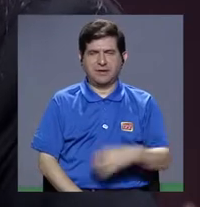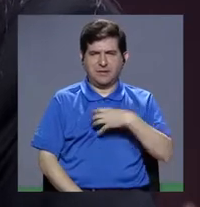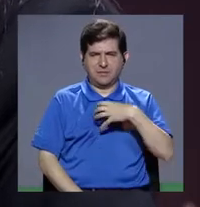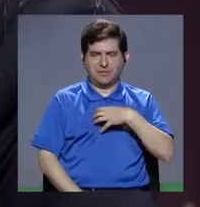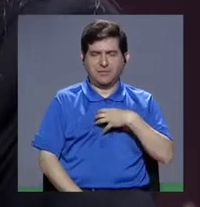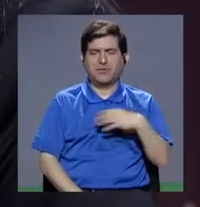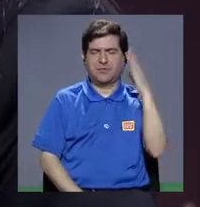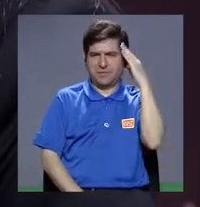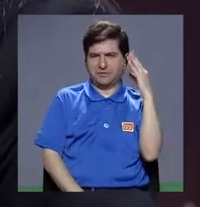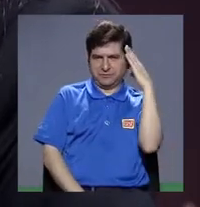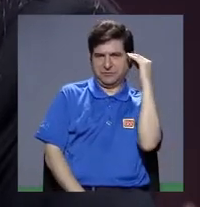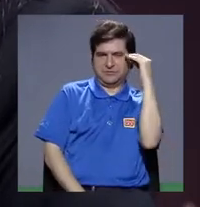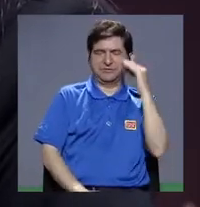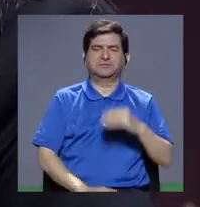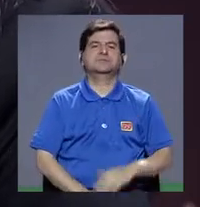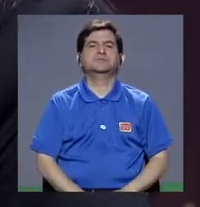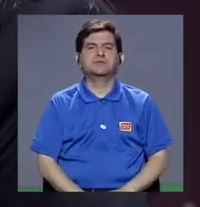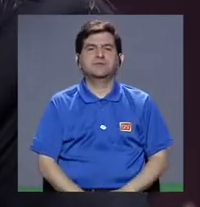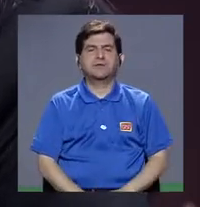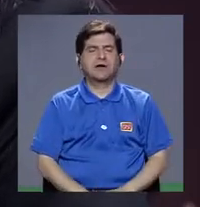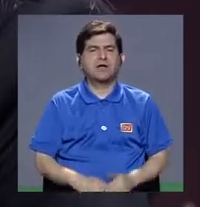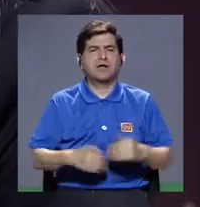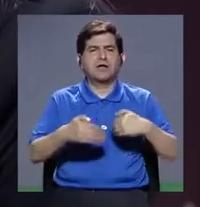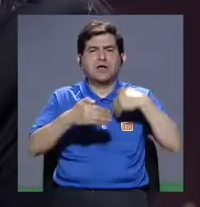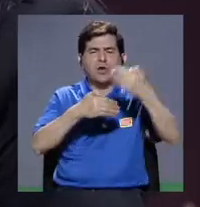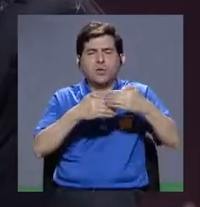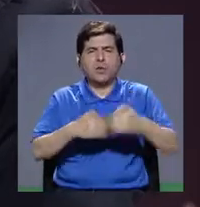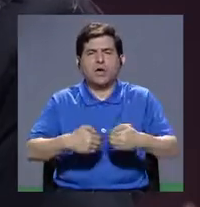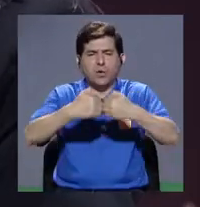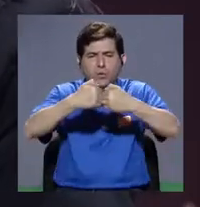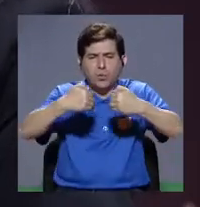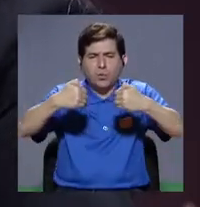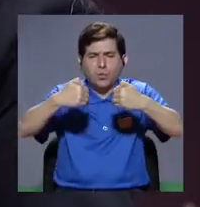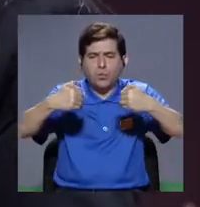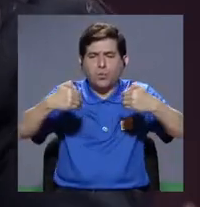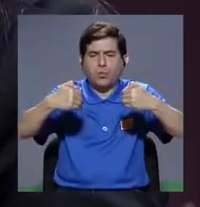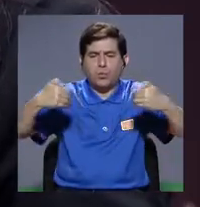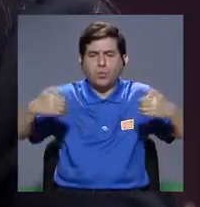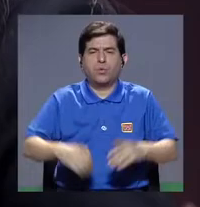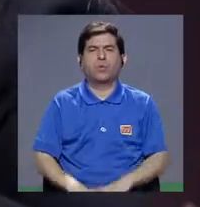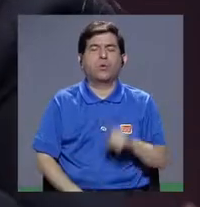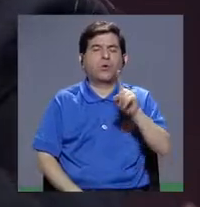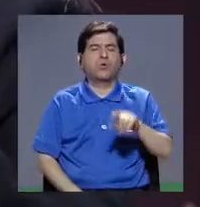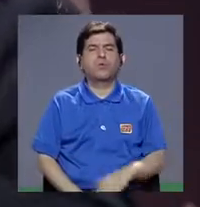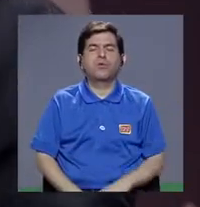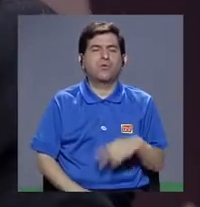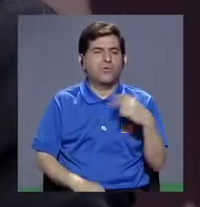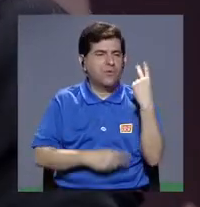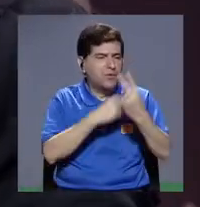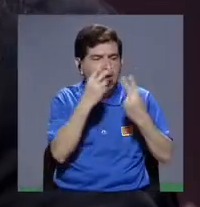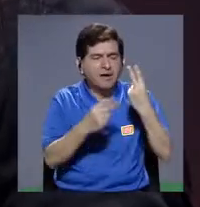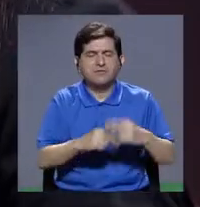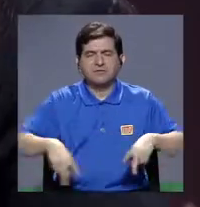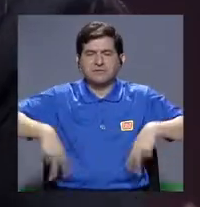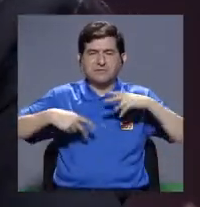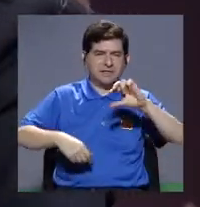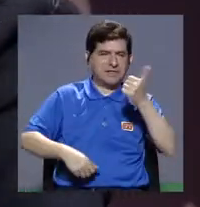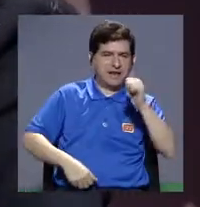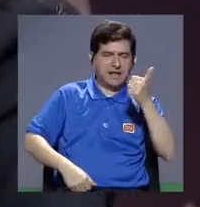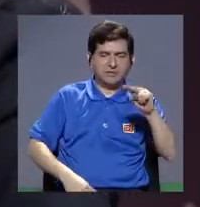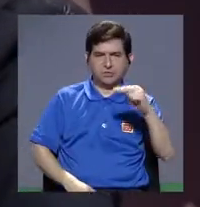y se fue desplegando como una aventura de vida las otras novelas